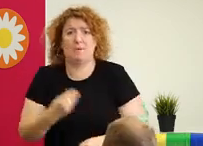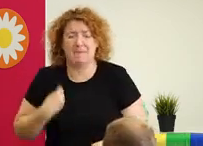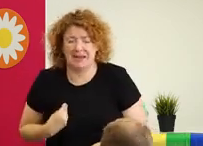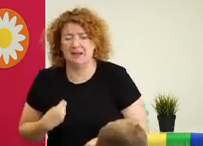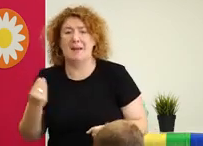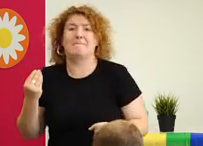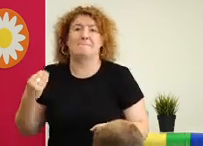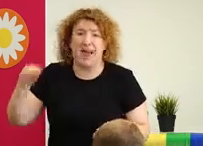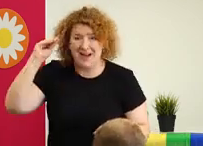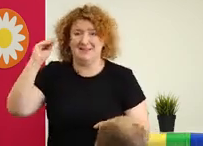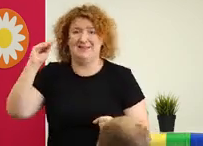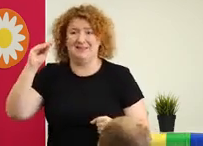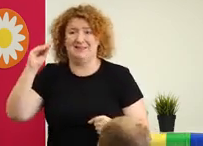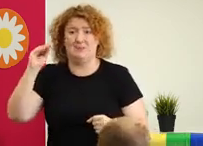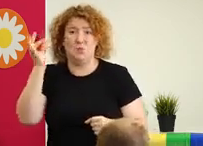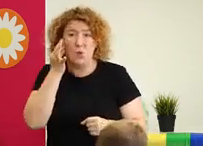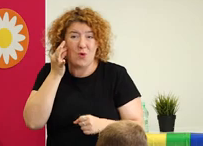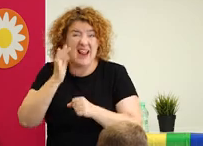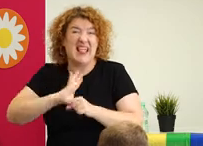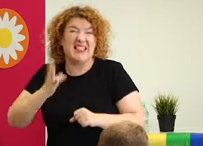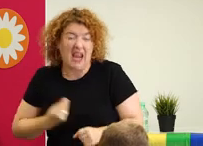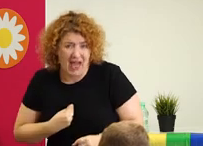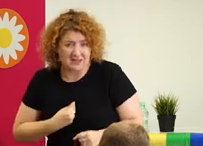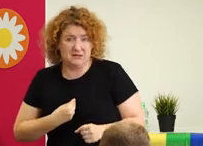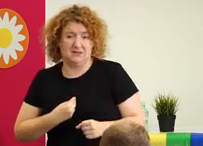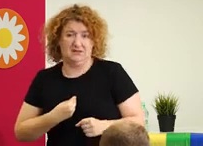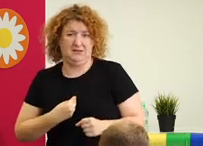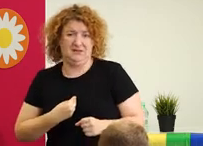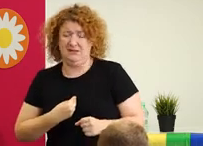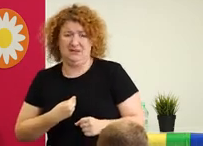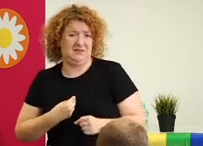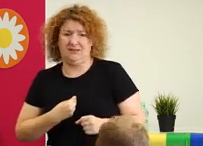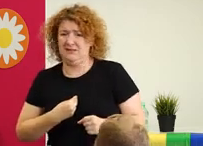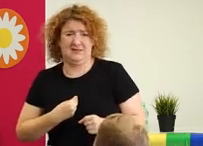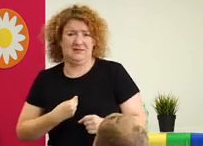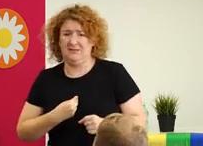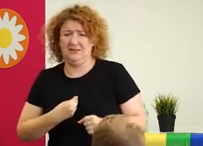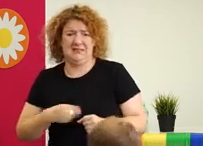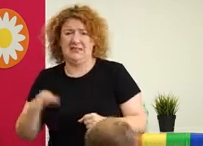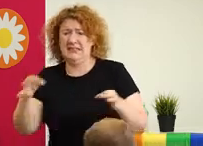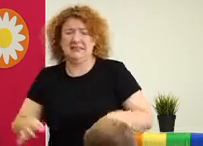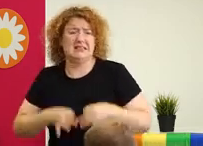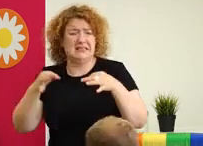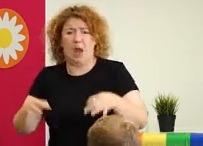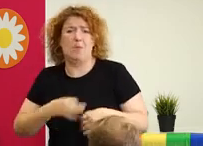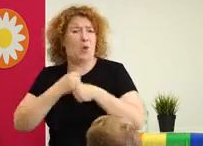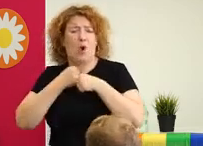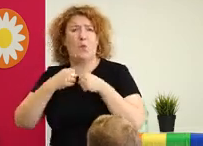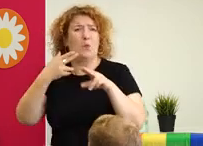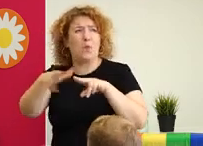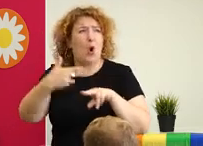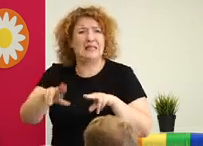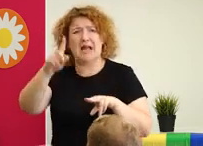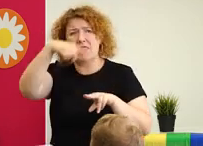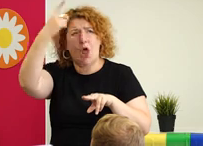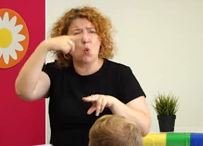encima tenemos la opresión de ser mujeres trans que han sido expulsadas a los márgenes de la política, de